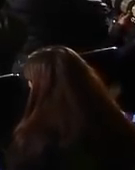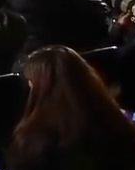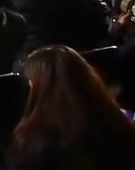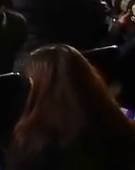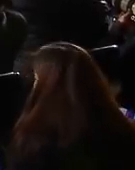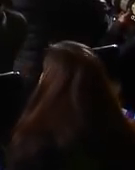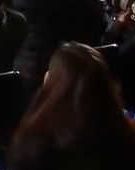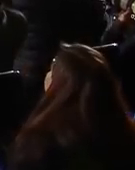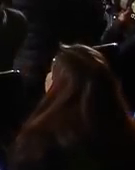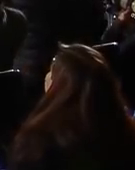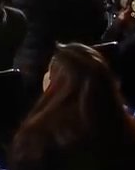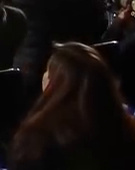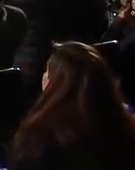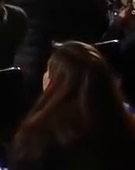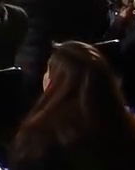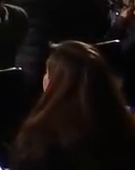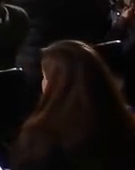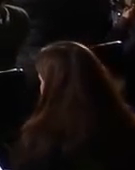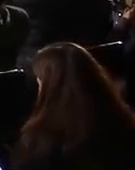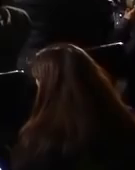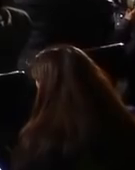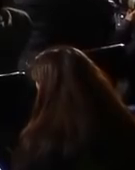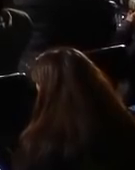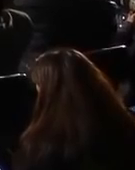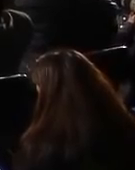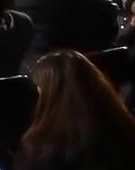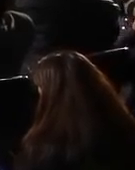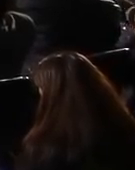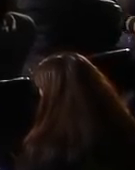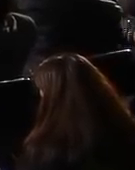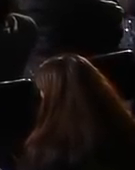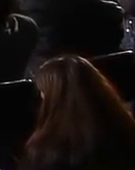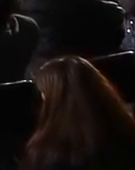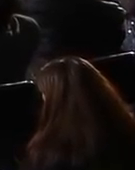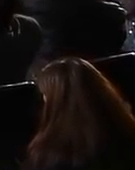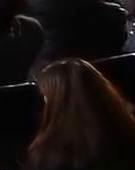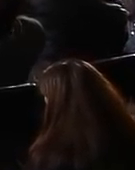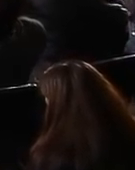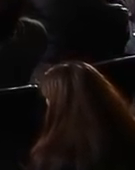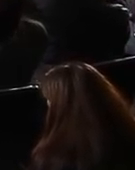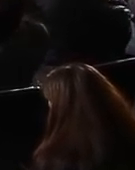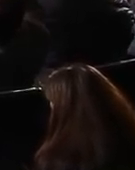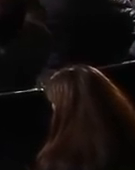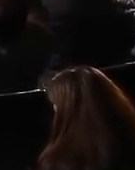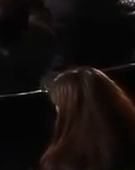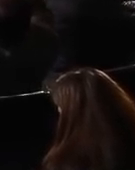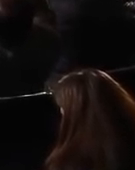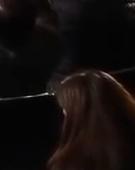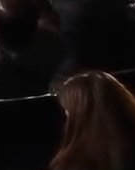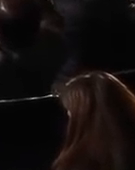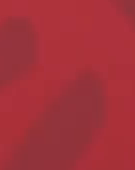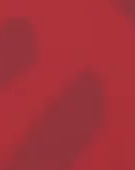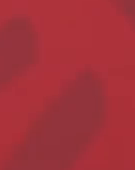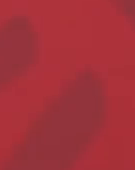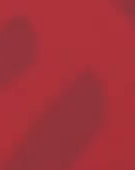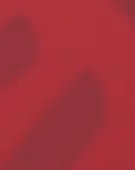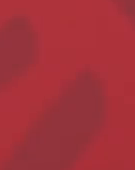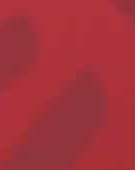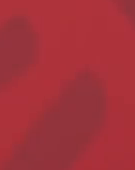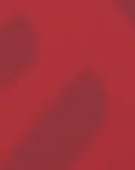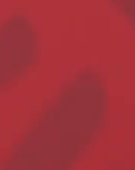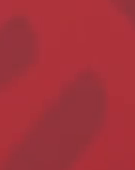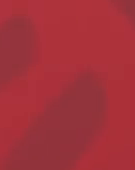Vamos a iniciar la semana con una buena noticia.